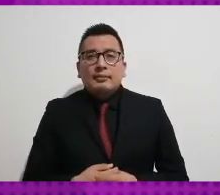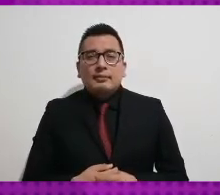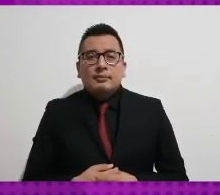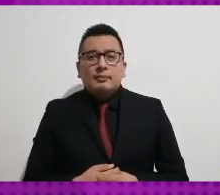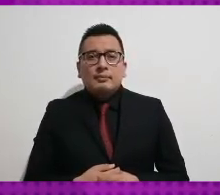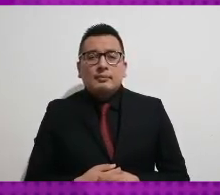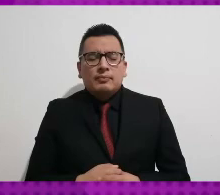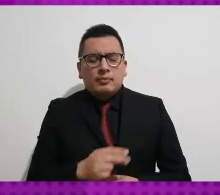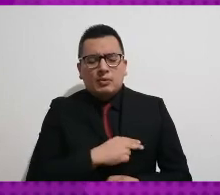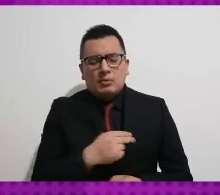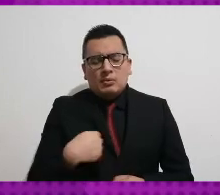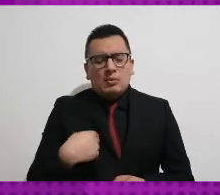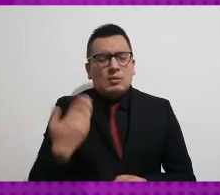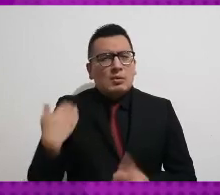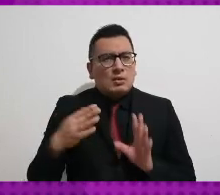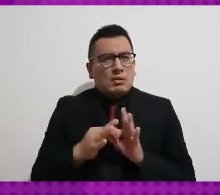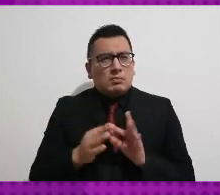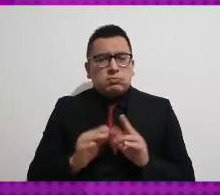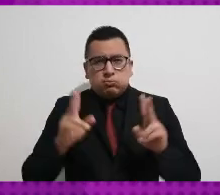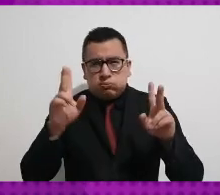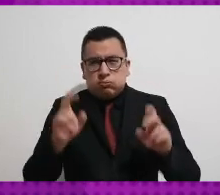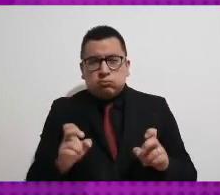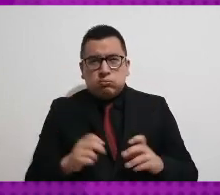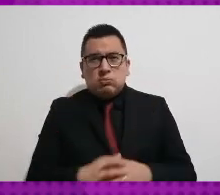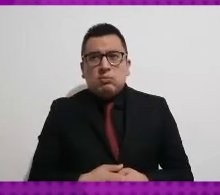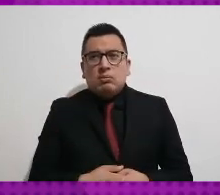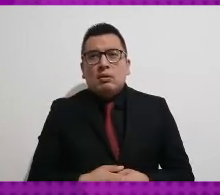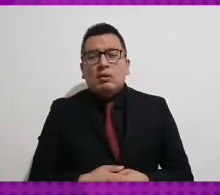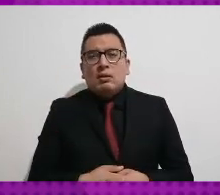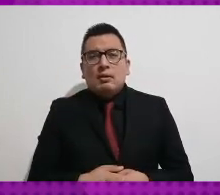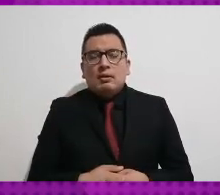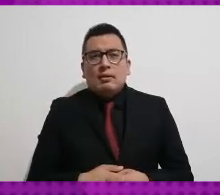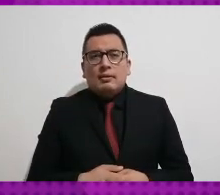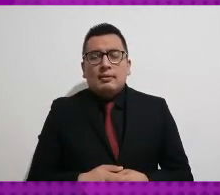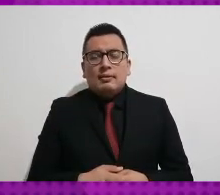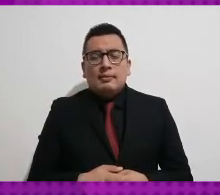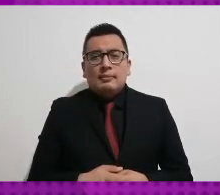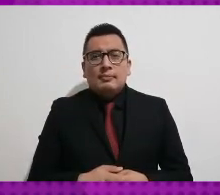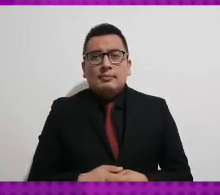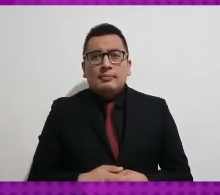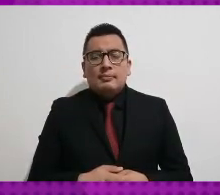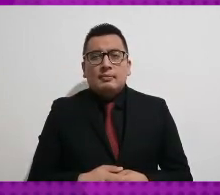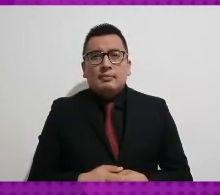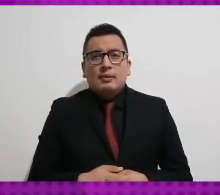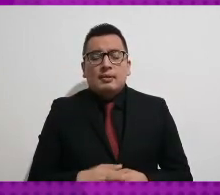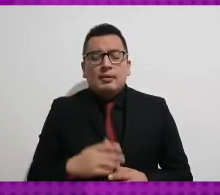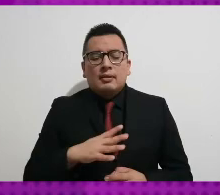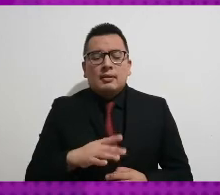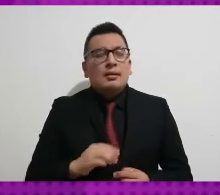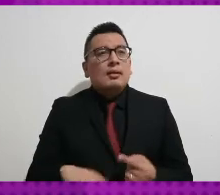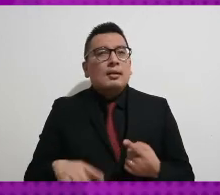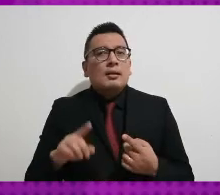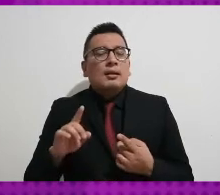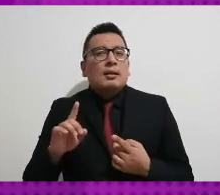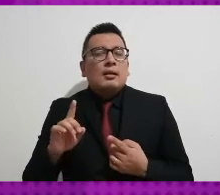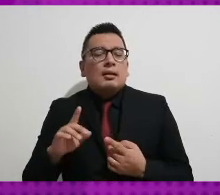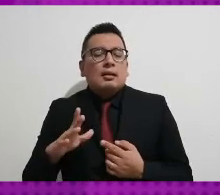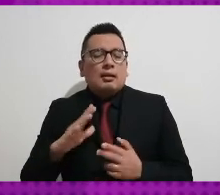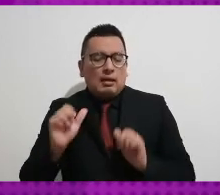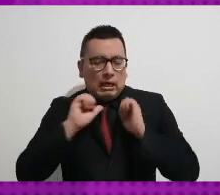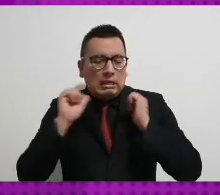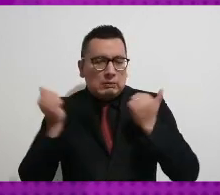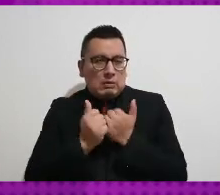allí hemos abordado temas como que es de la ACIEM, la asociación a la que